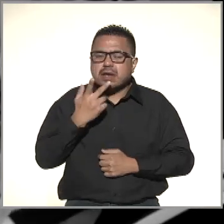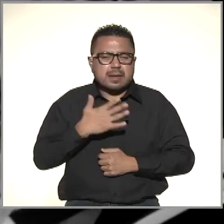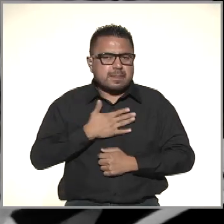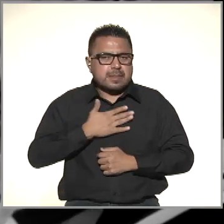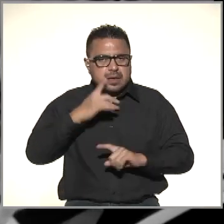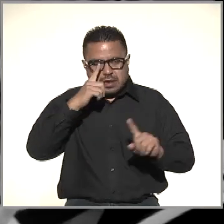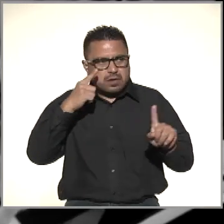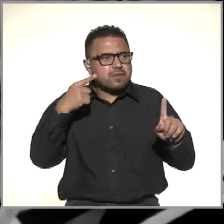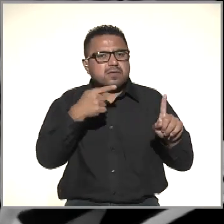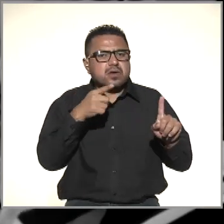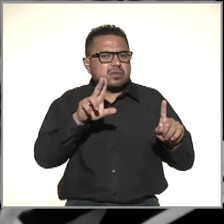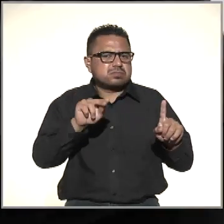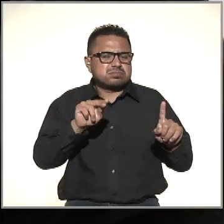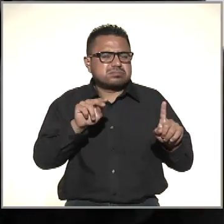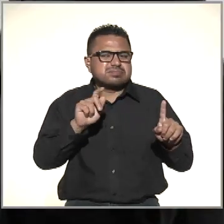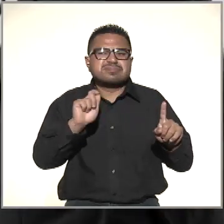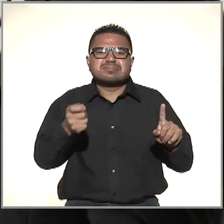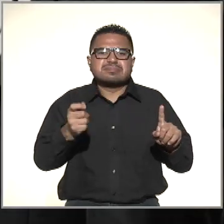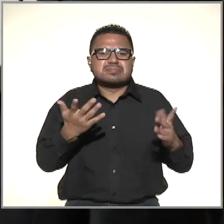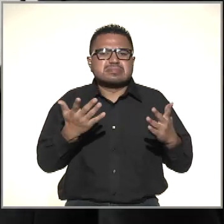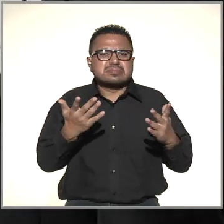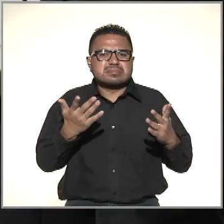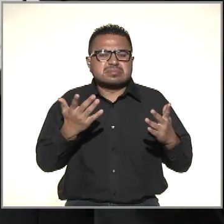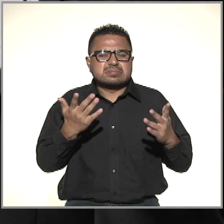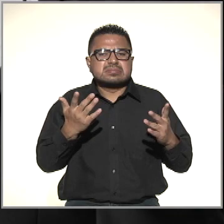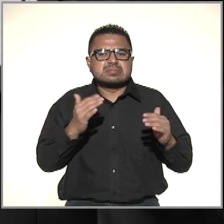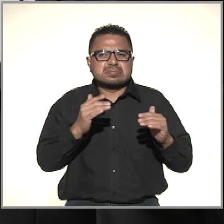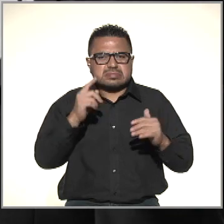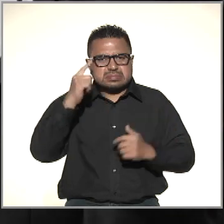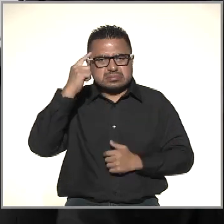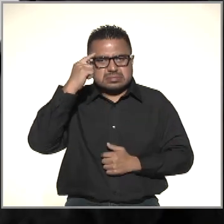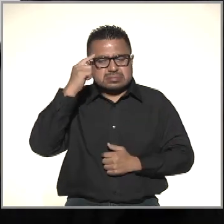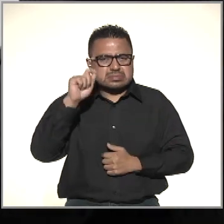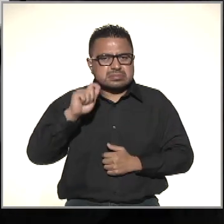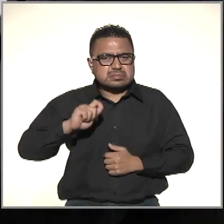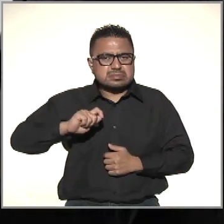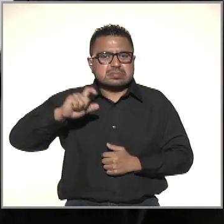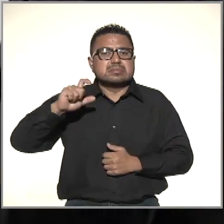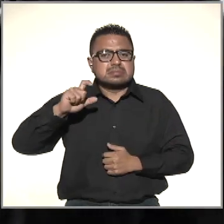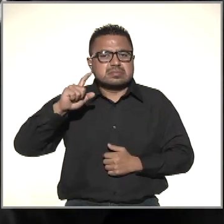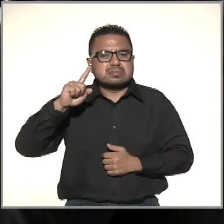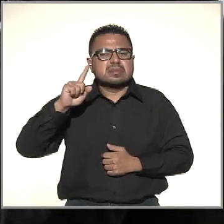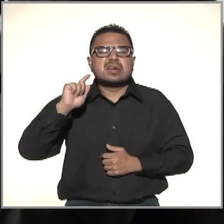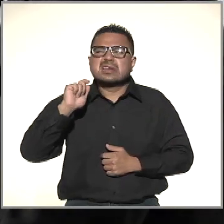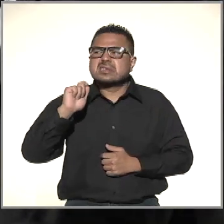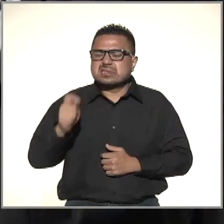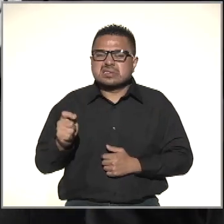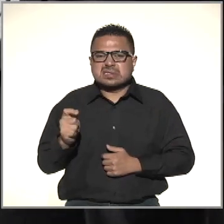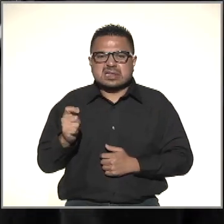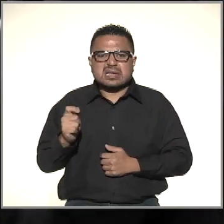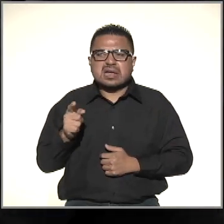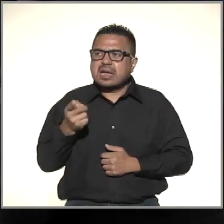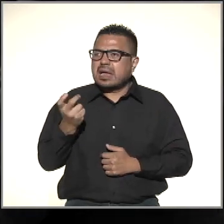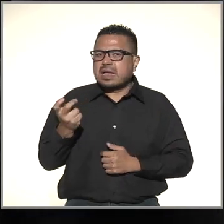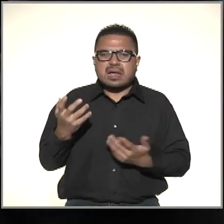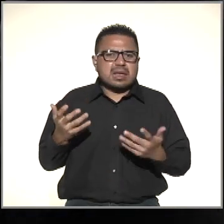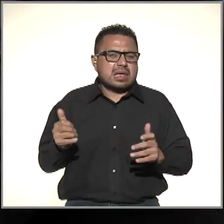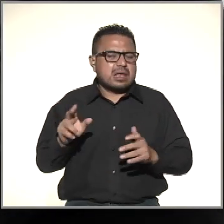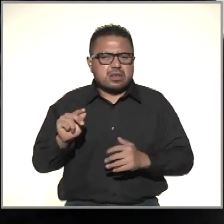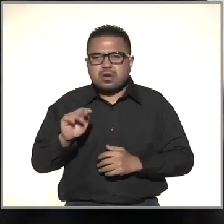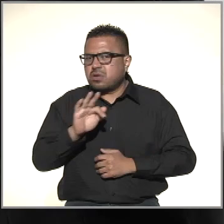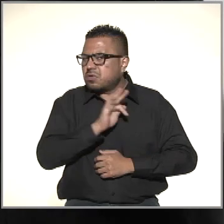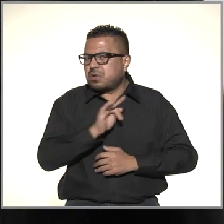enfoque, no es que ceja para arriba con guiño hacia la derecha significa que está... O sea, no